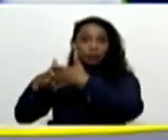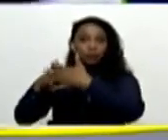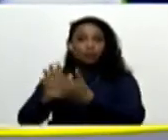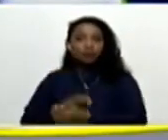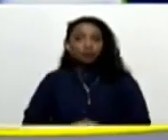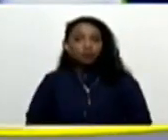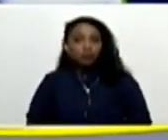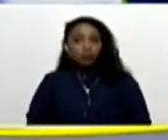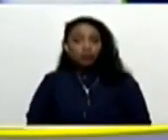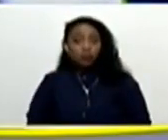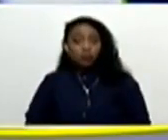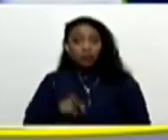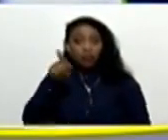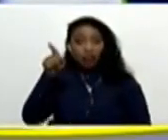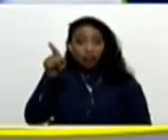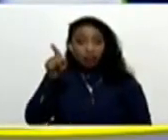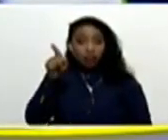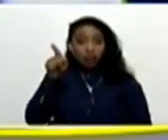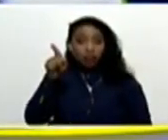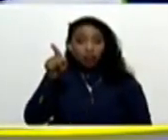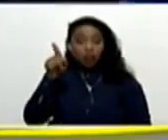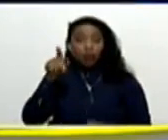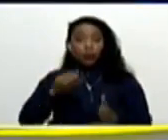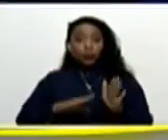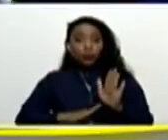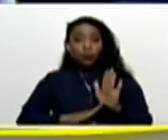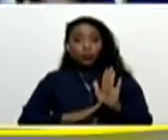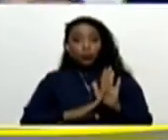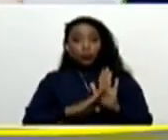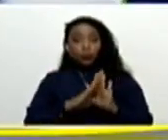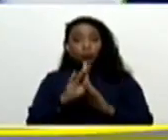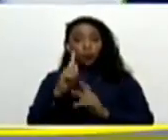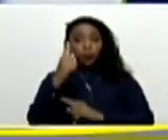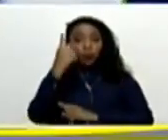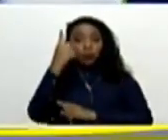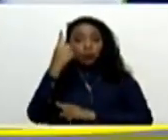y ahí surgiendo los primeros himnos